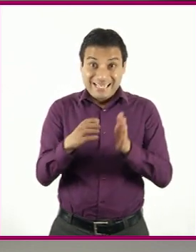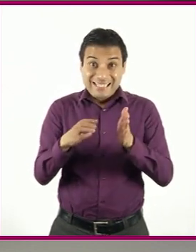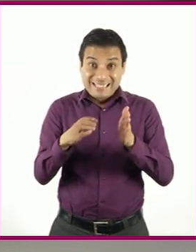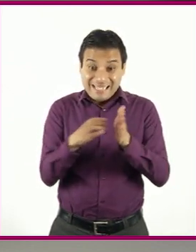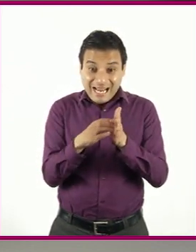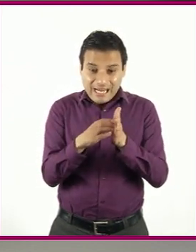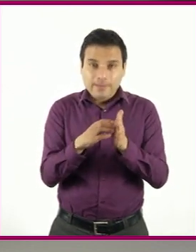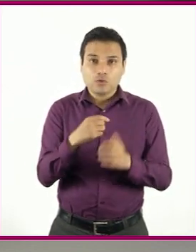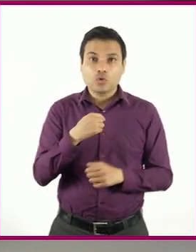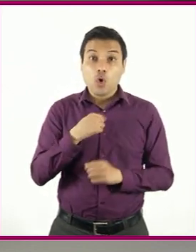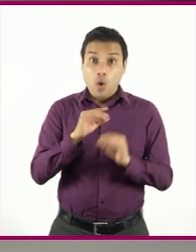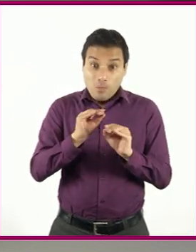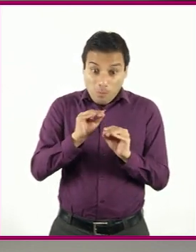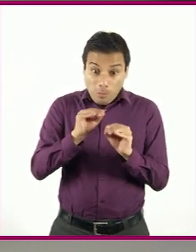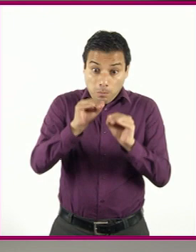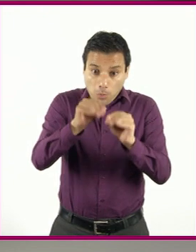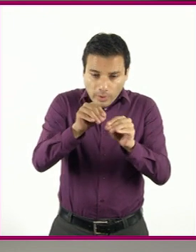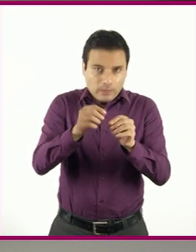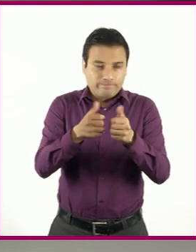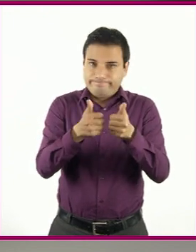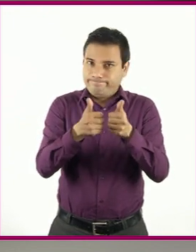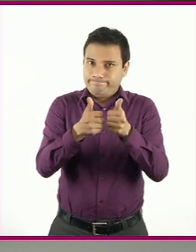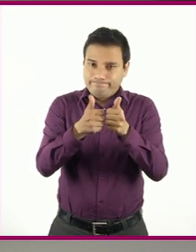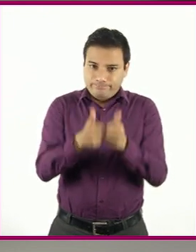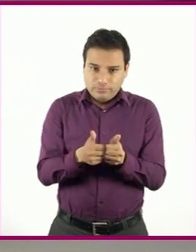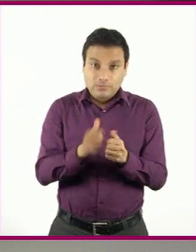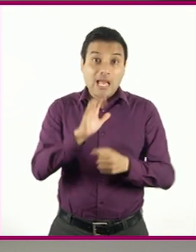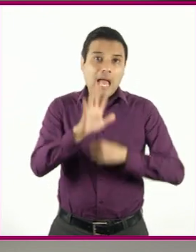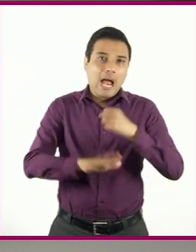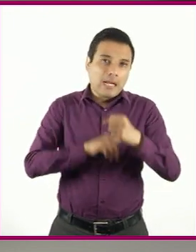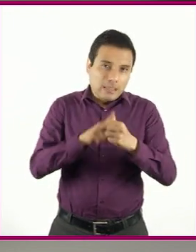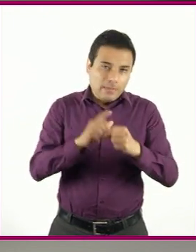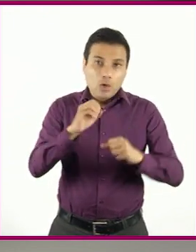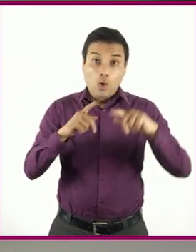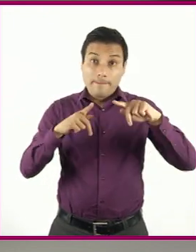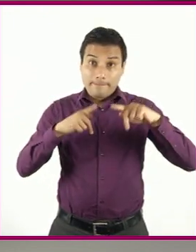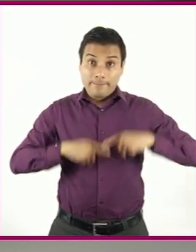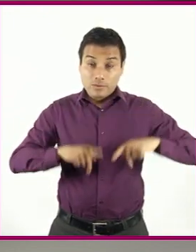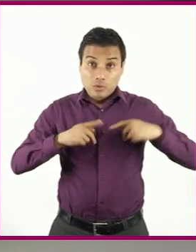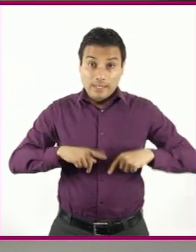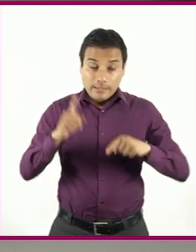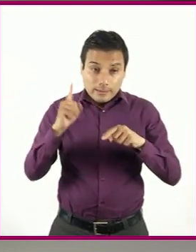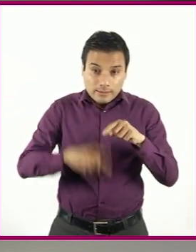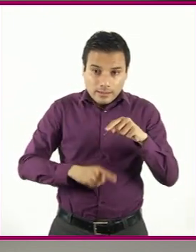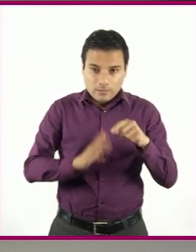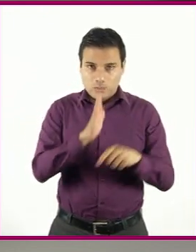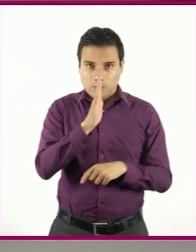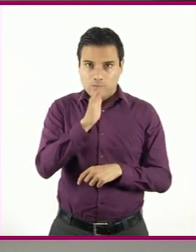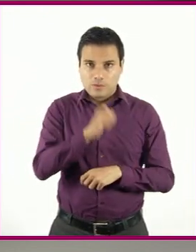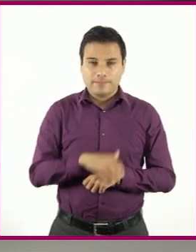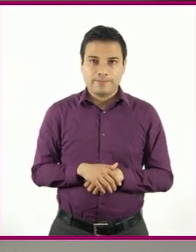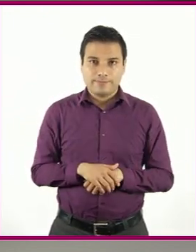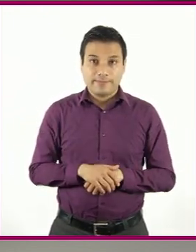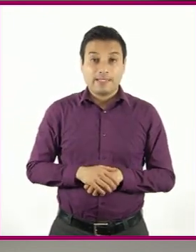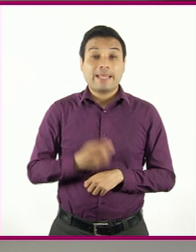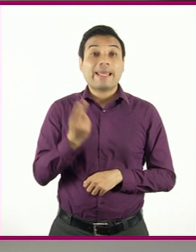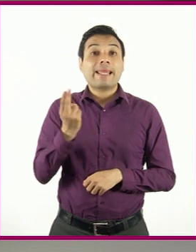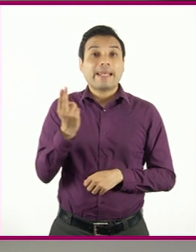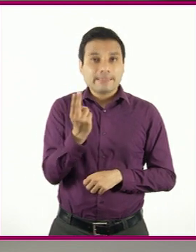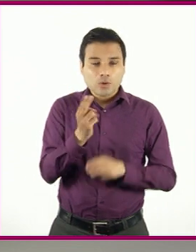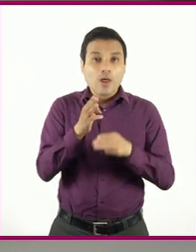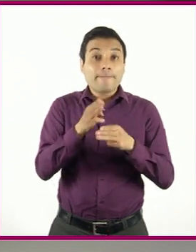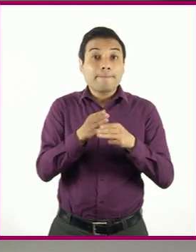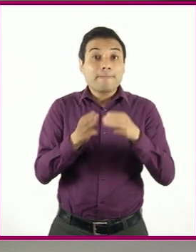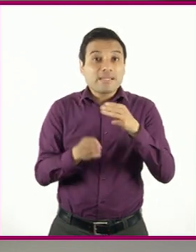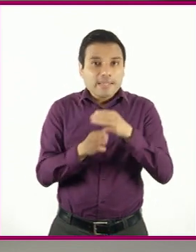punto para que los mismos animales o las personas no lo cambien de lugar. Debe ser construido de un material resistente, de bajo